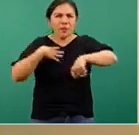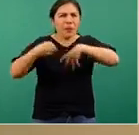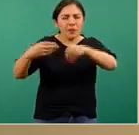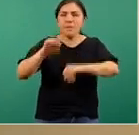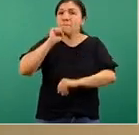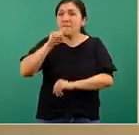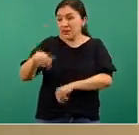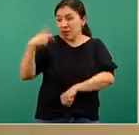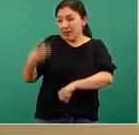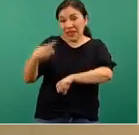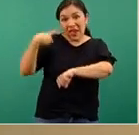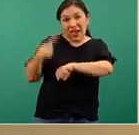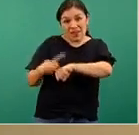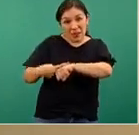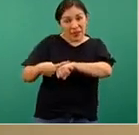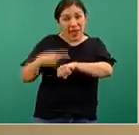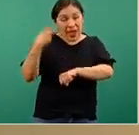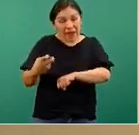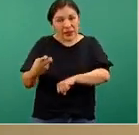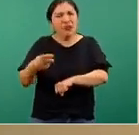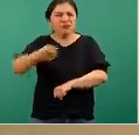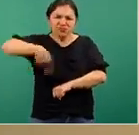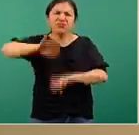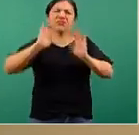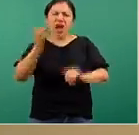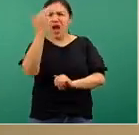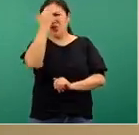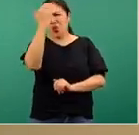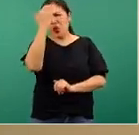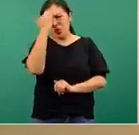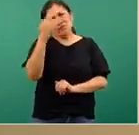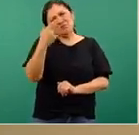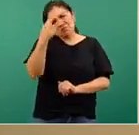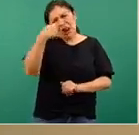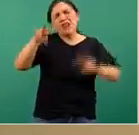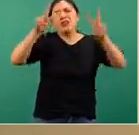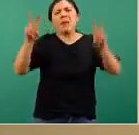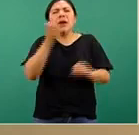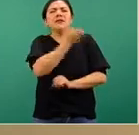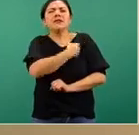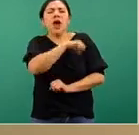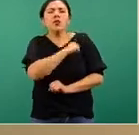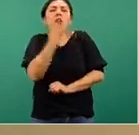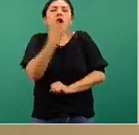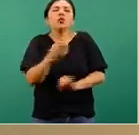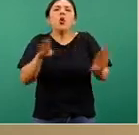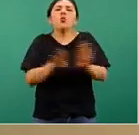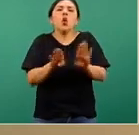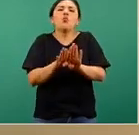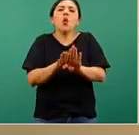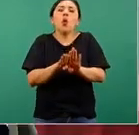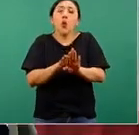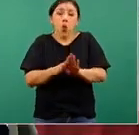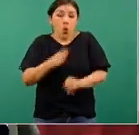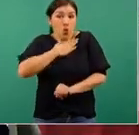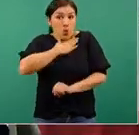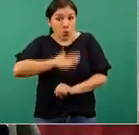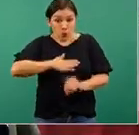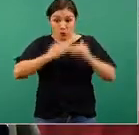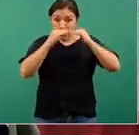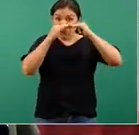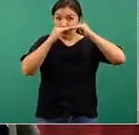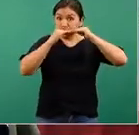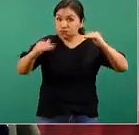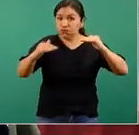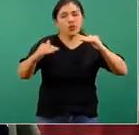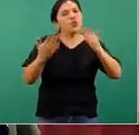misma epidemia, pero es algo ampliamente conocido en la salud pública porque es un patrón de distribución desigual también